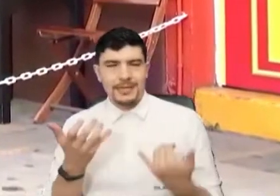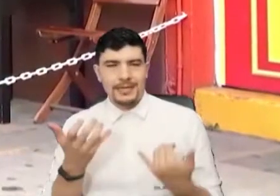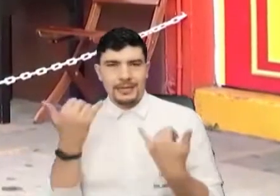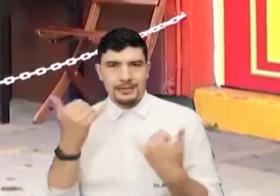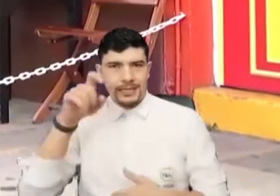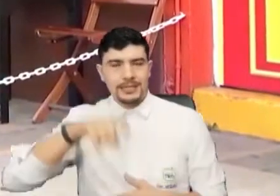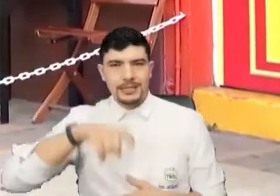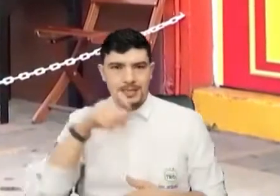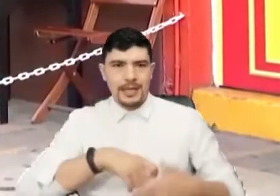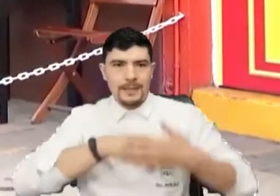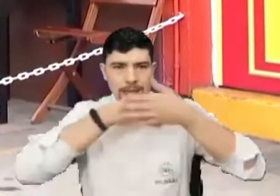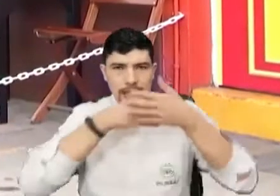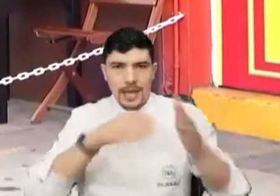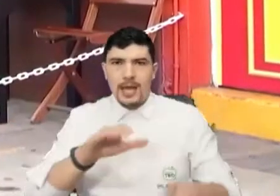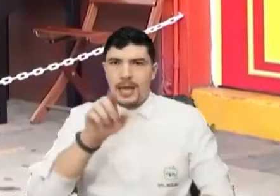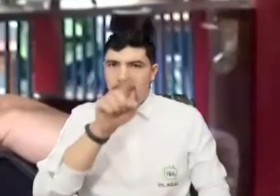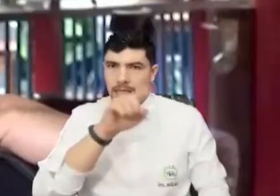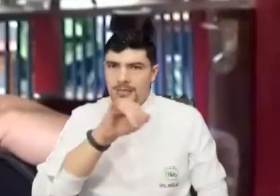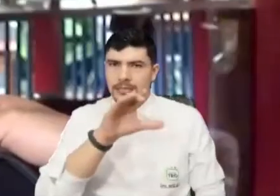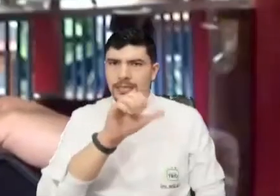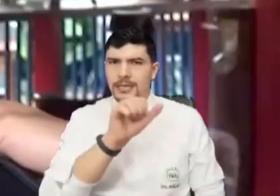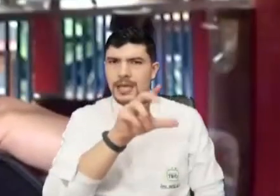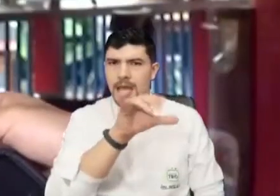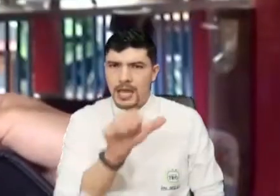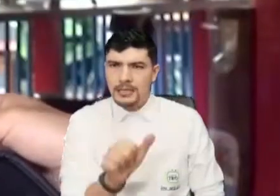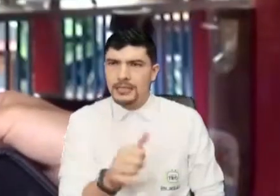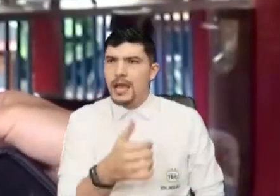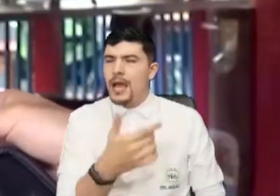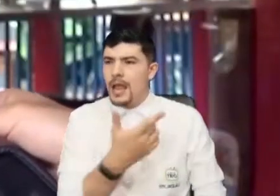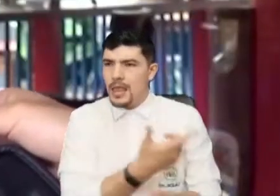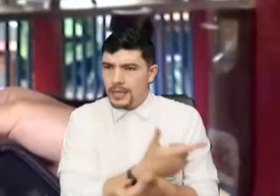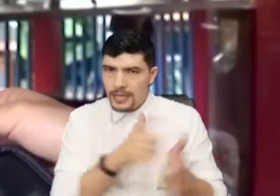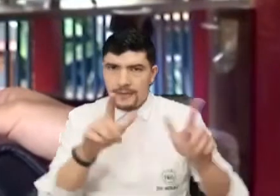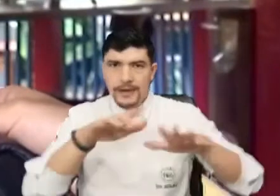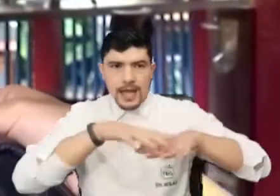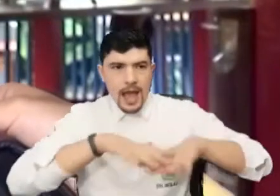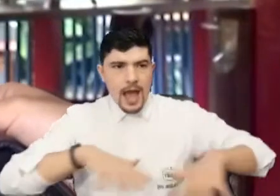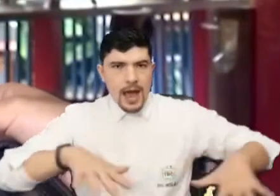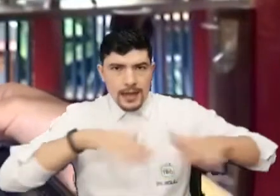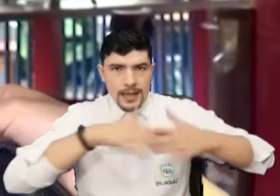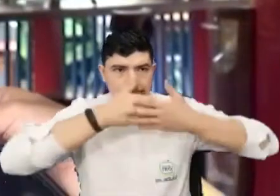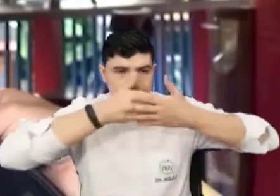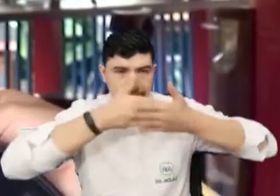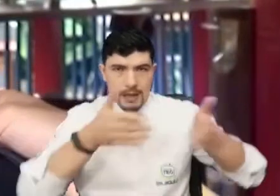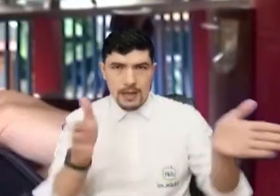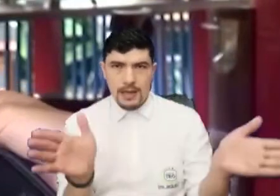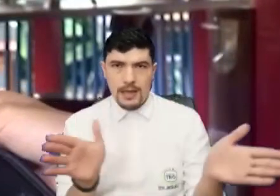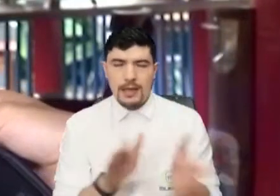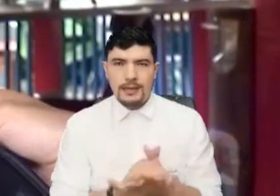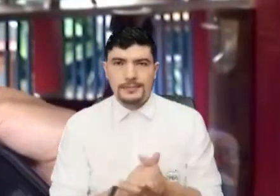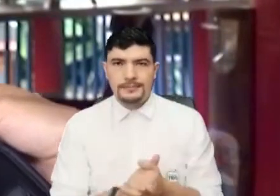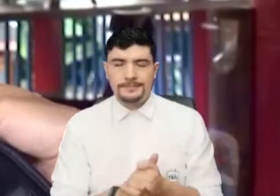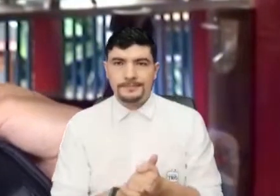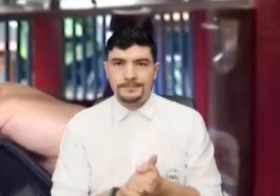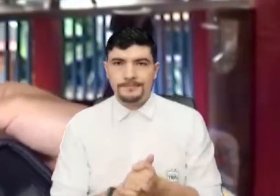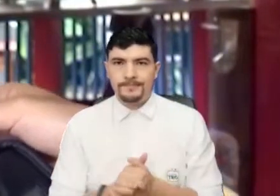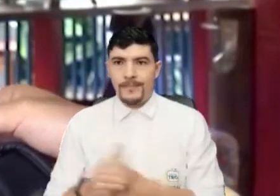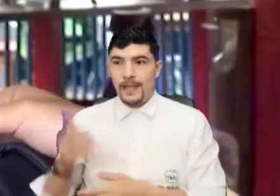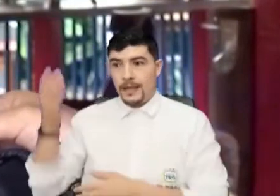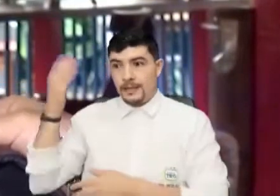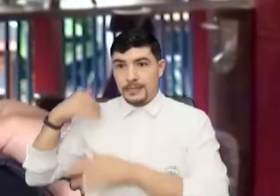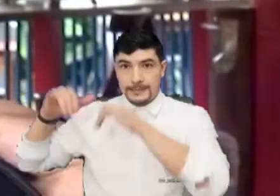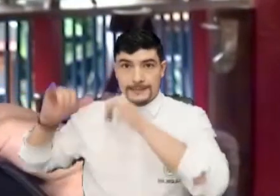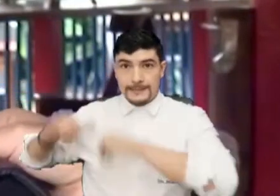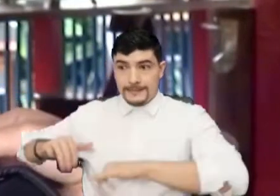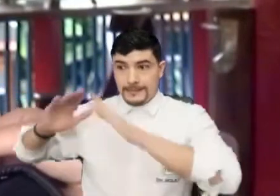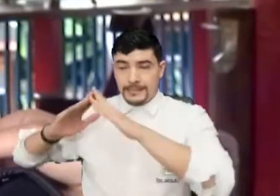al aire libre todos necesitamos de esparcimiento después de este largo proceso de encierro de este largo proceso de cuarentena y venir a